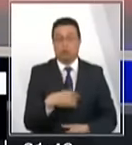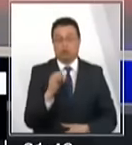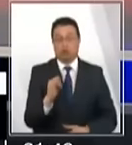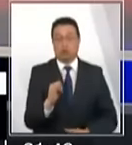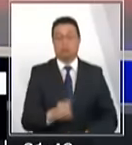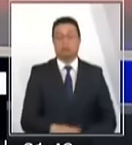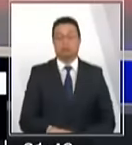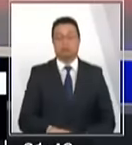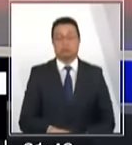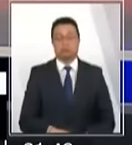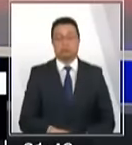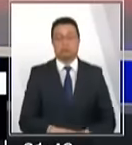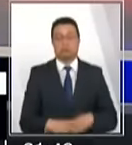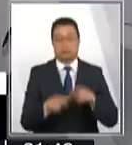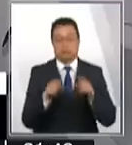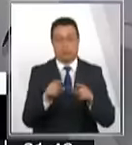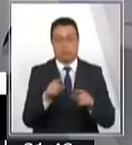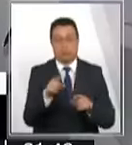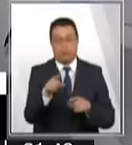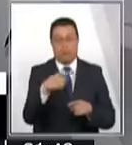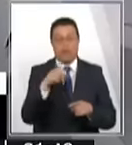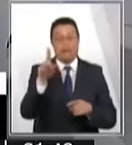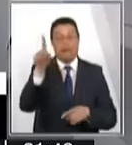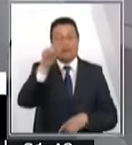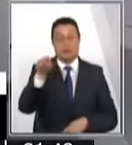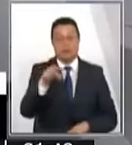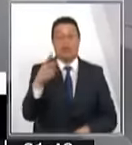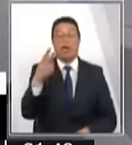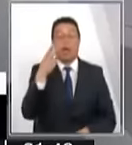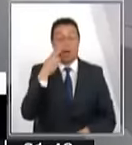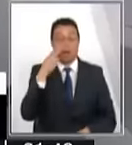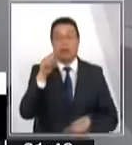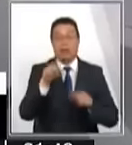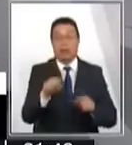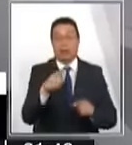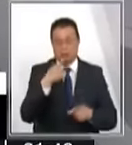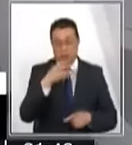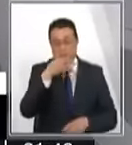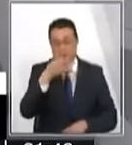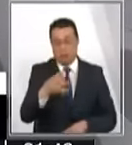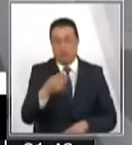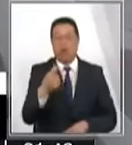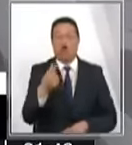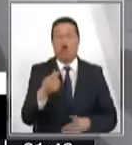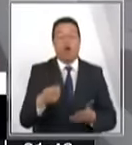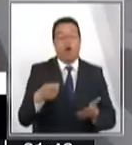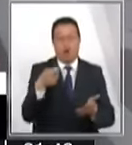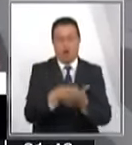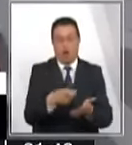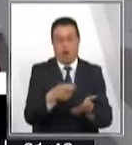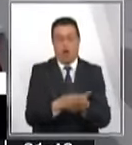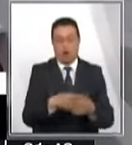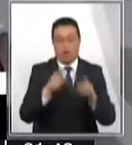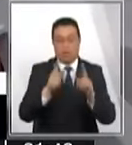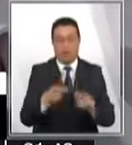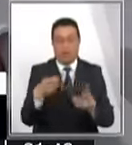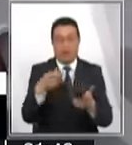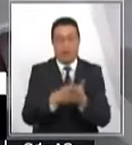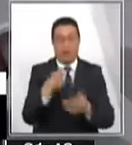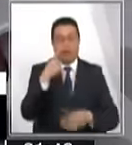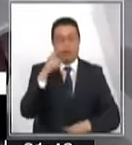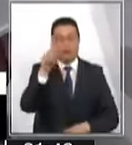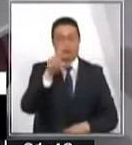okay el servicio de impuestos internos ha determinado que los costos digamos las costas que deben pagar las isapres por casos de